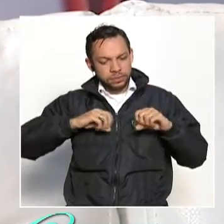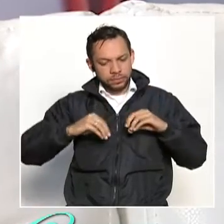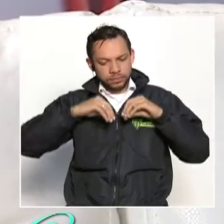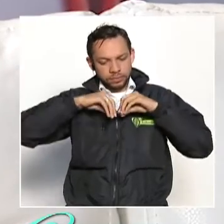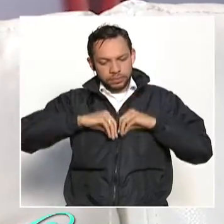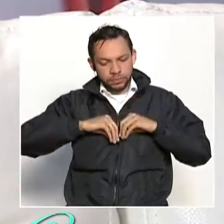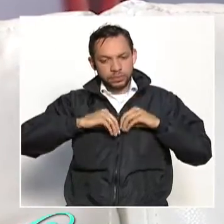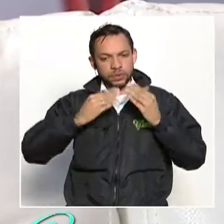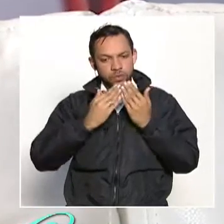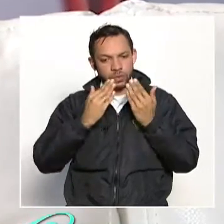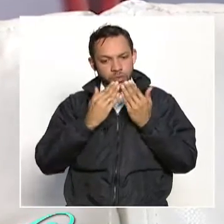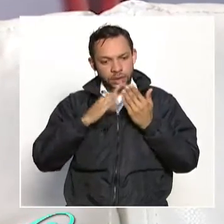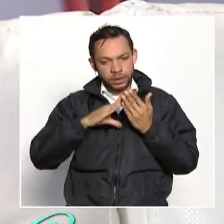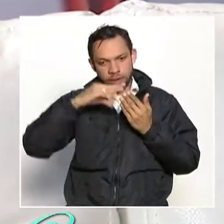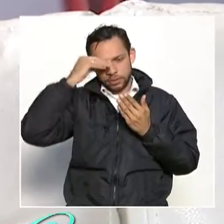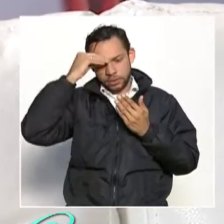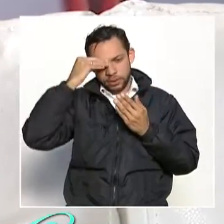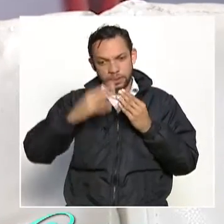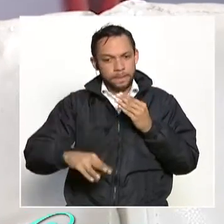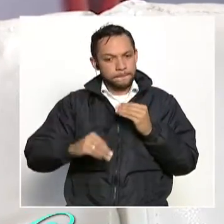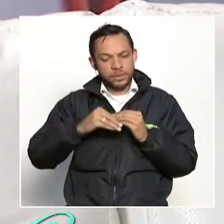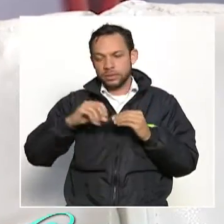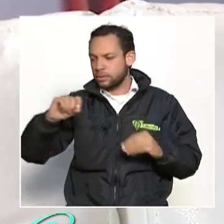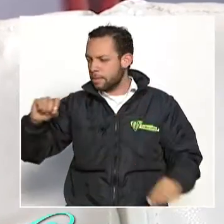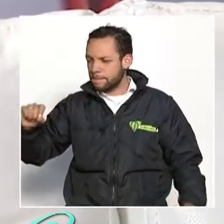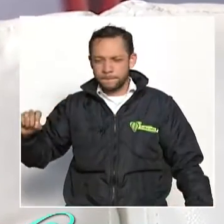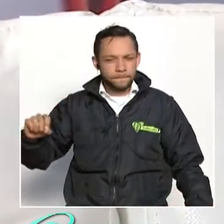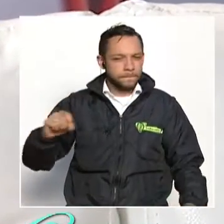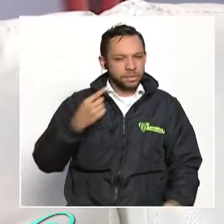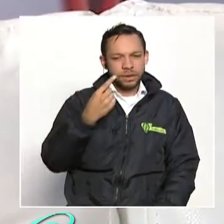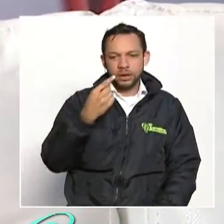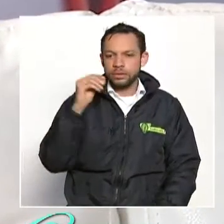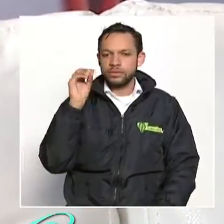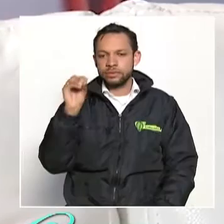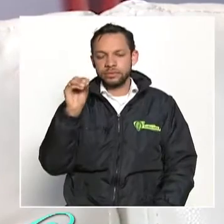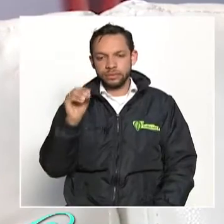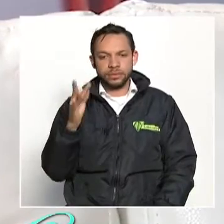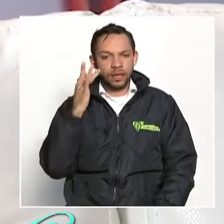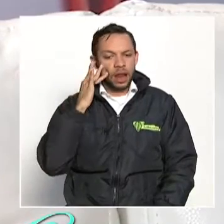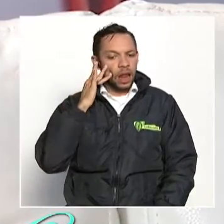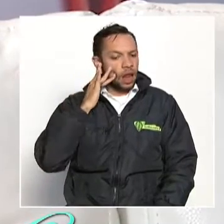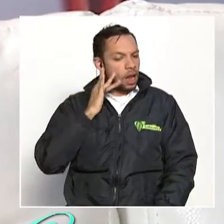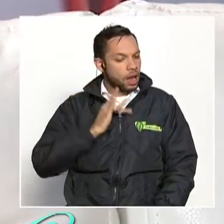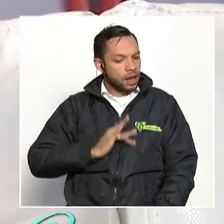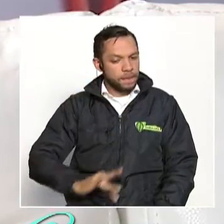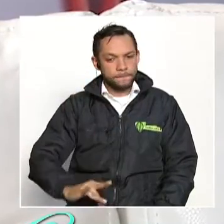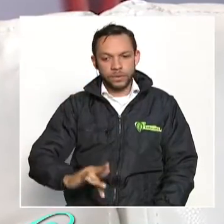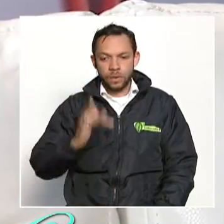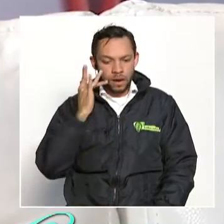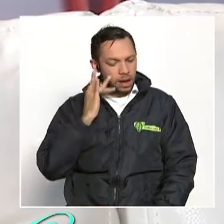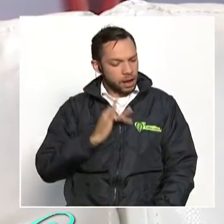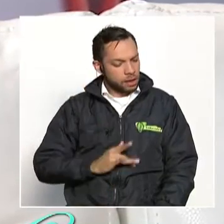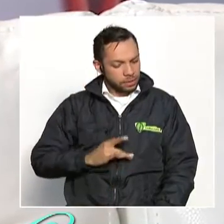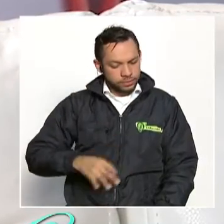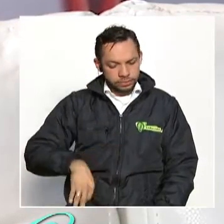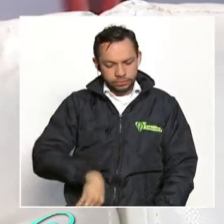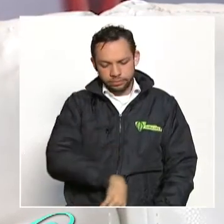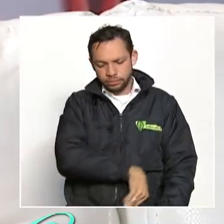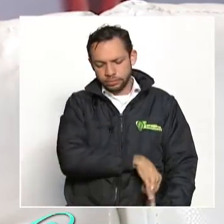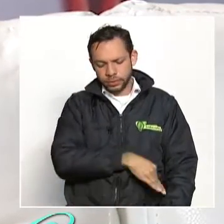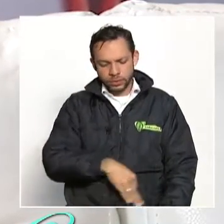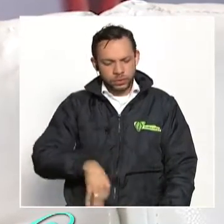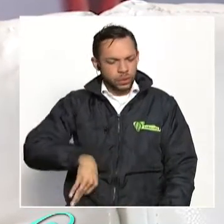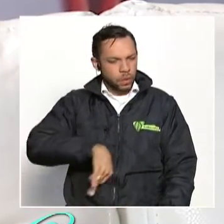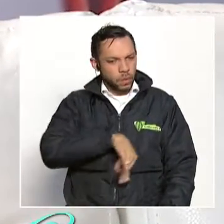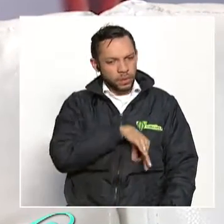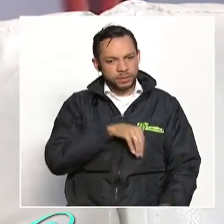distintos estudios. Entonces, lo primero para estar bien es una limpieza del colon que no va a acabar con la microbiota, todo